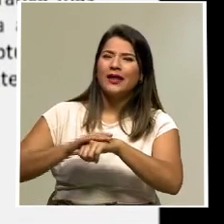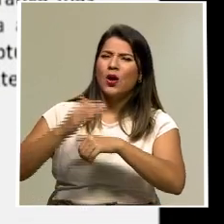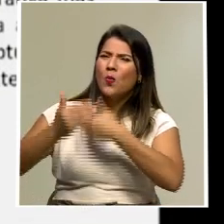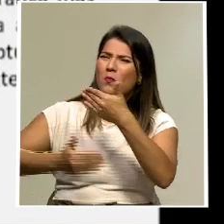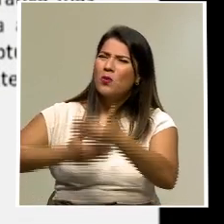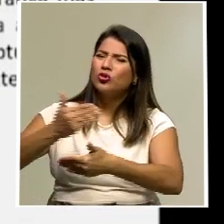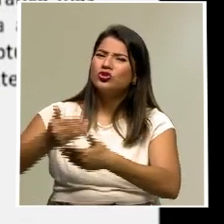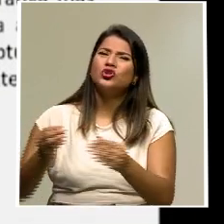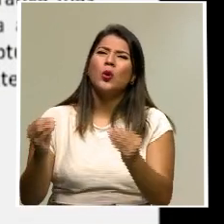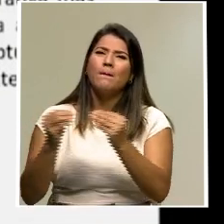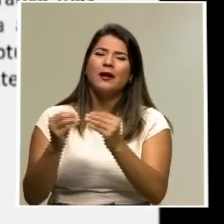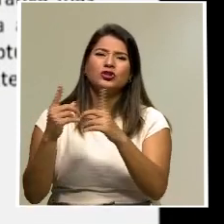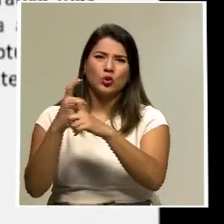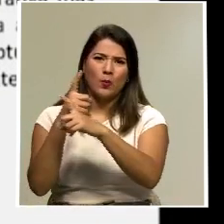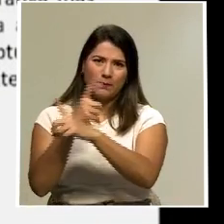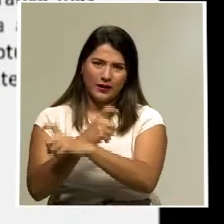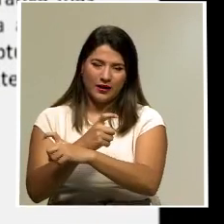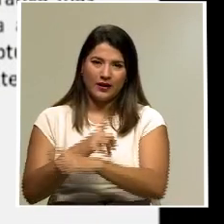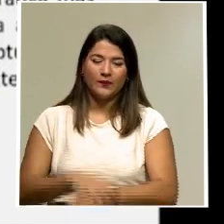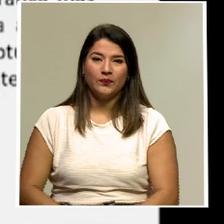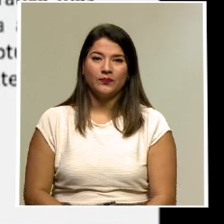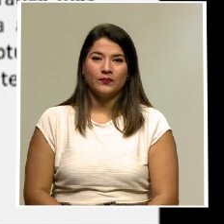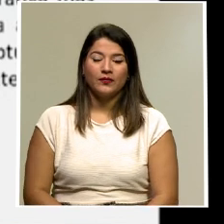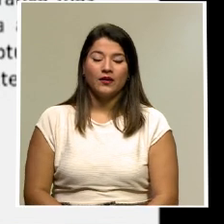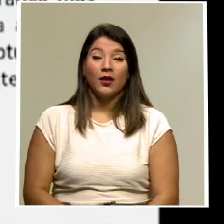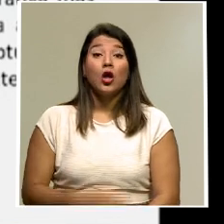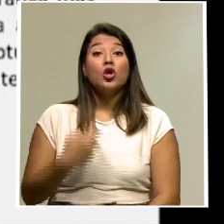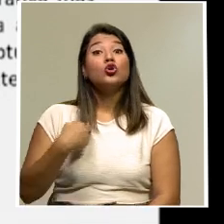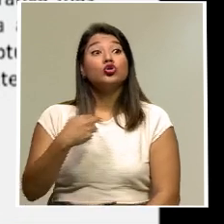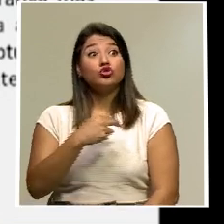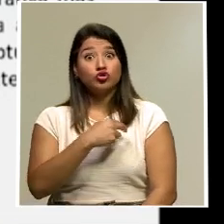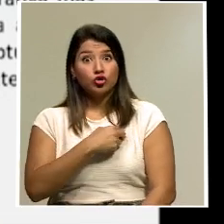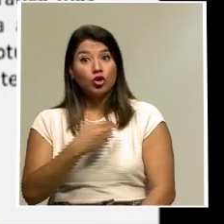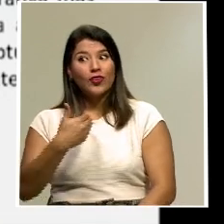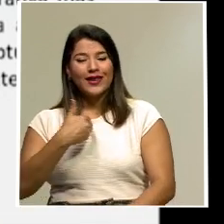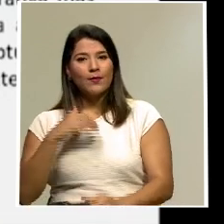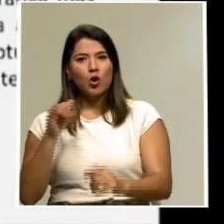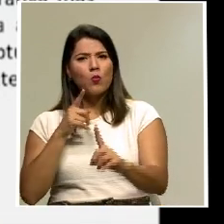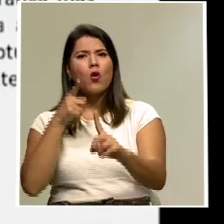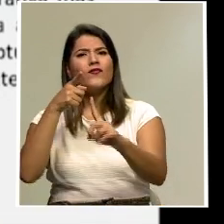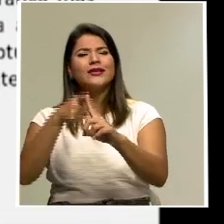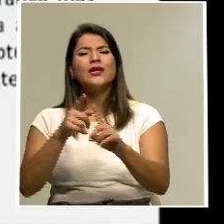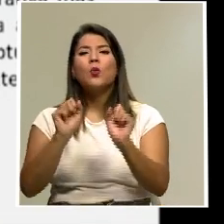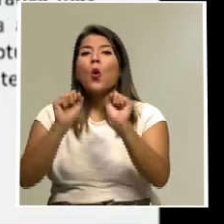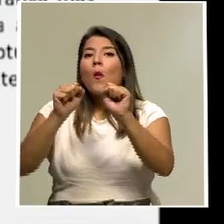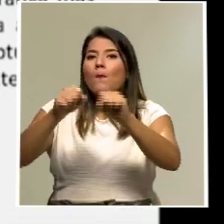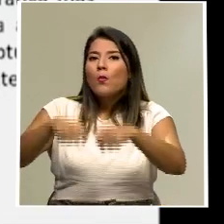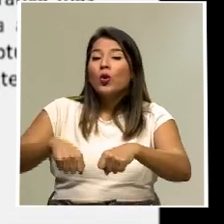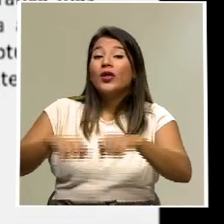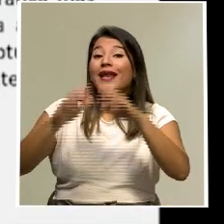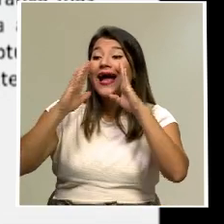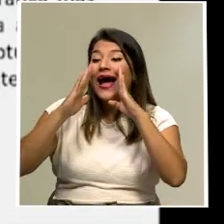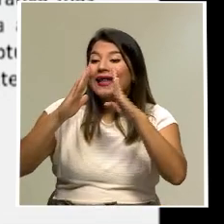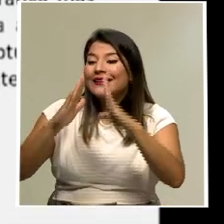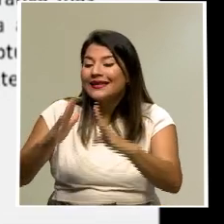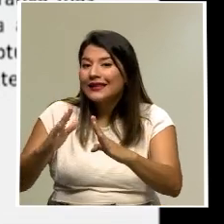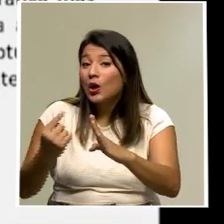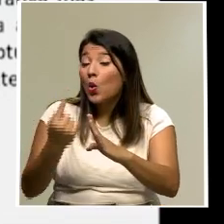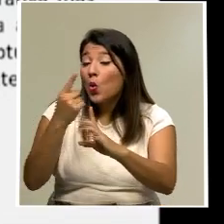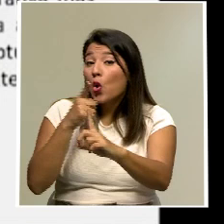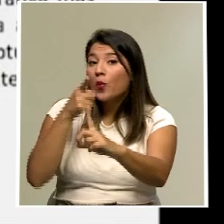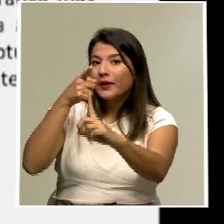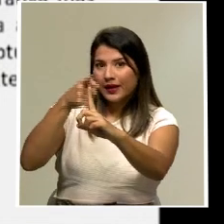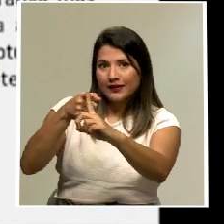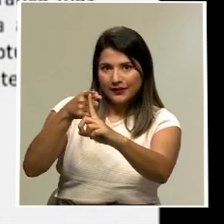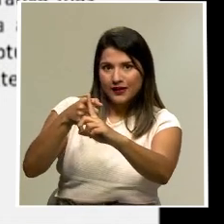se inserta en la ya existente, teniendo como propósito focalizar la atención en uno de sus alcances importantes,